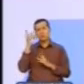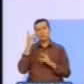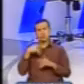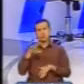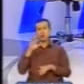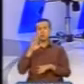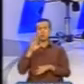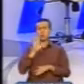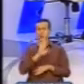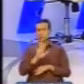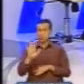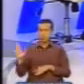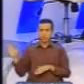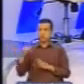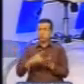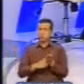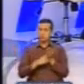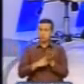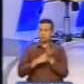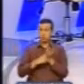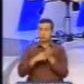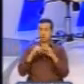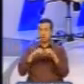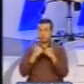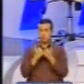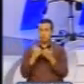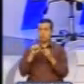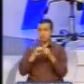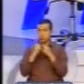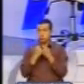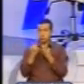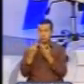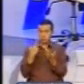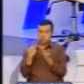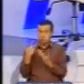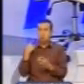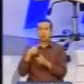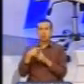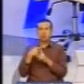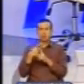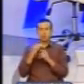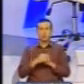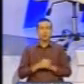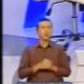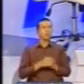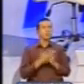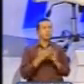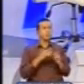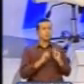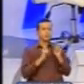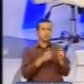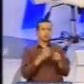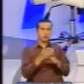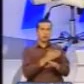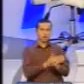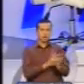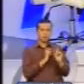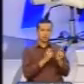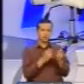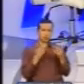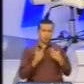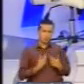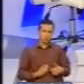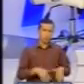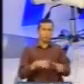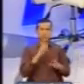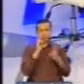el saldo del debate de la Asamblea, del debate con la sociedad, es un saldo positivo. Pero se lo pudo haber enviado antes, independientemente